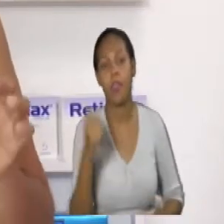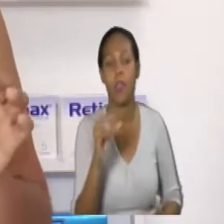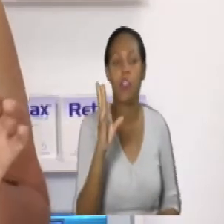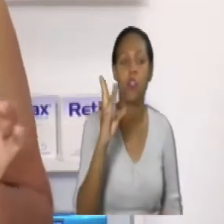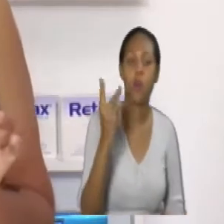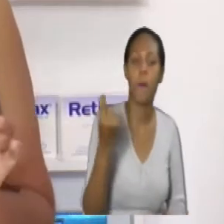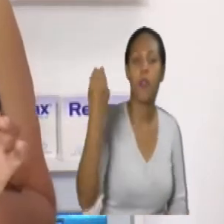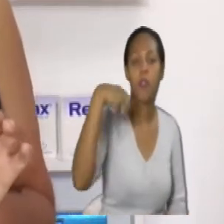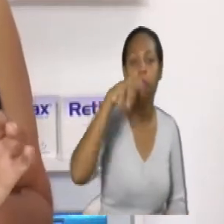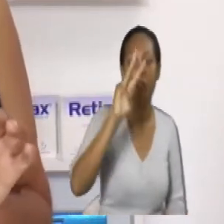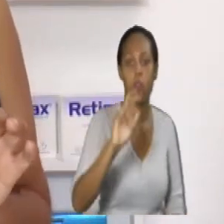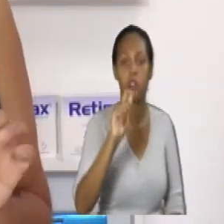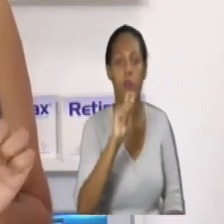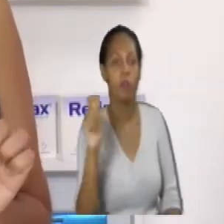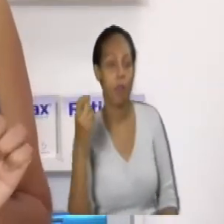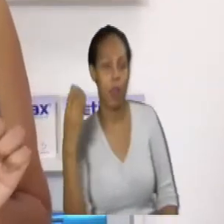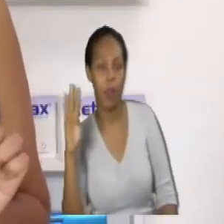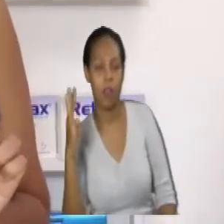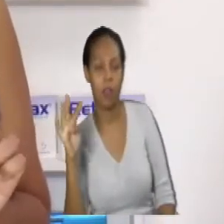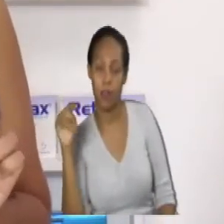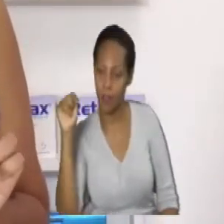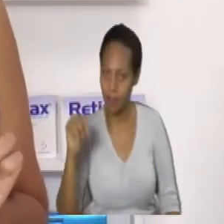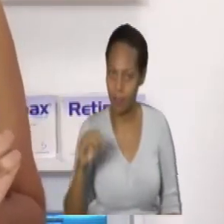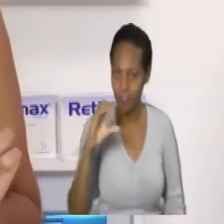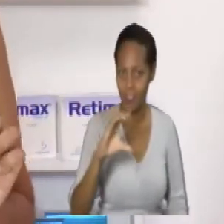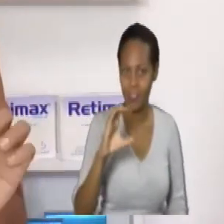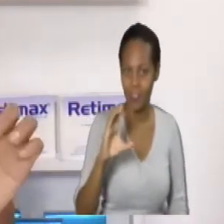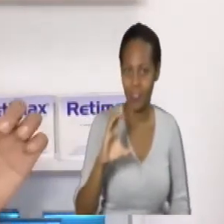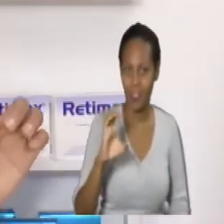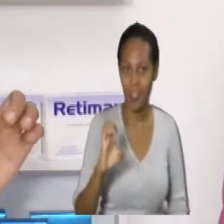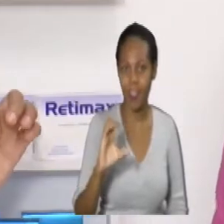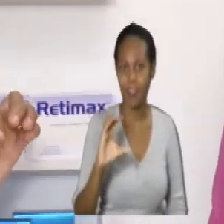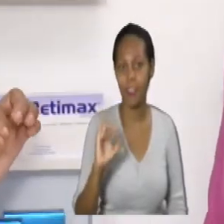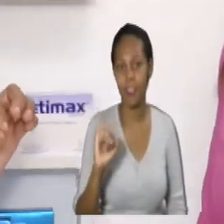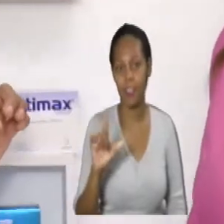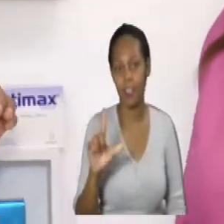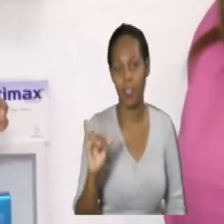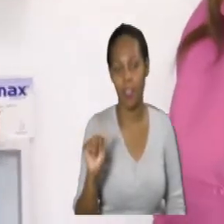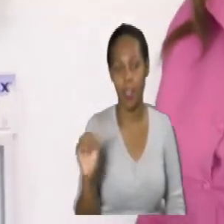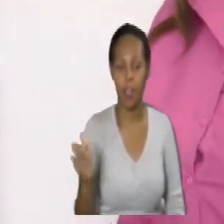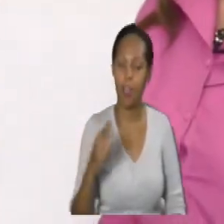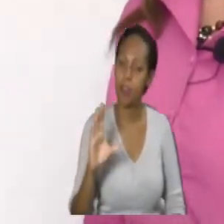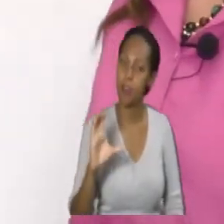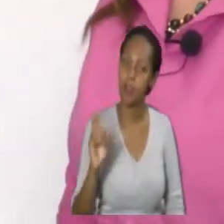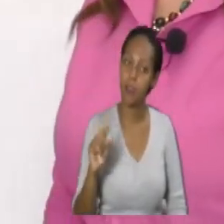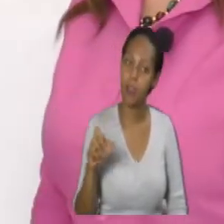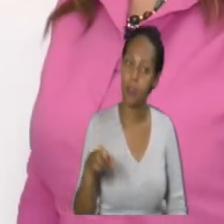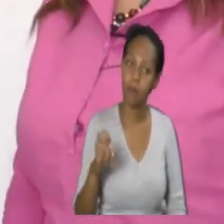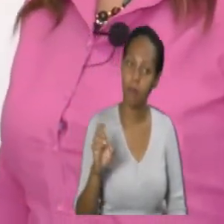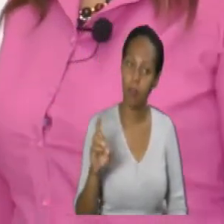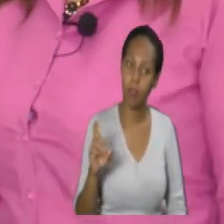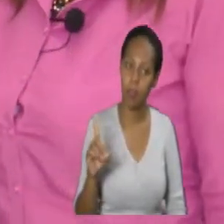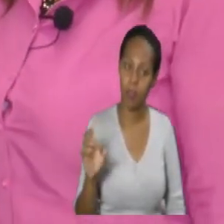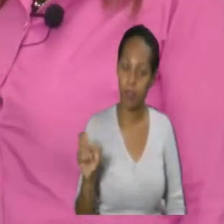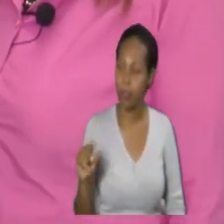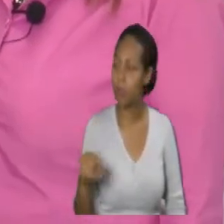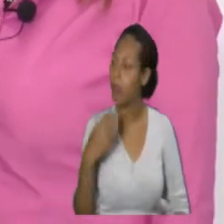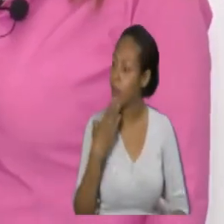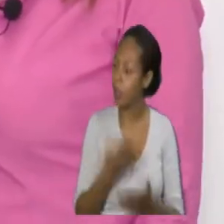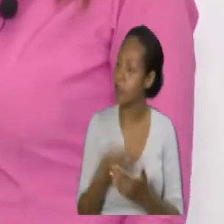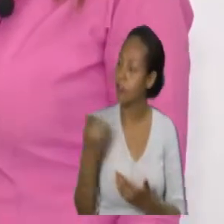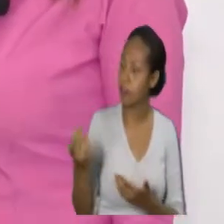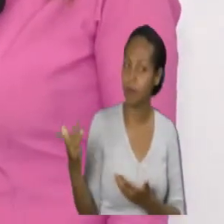1814. Aquí Cecilia Céspedes, tienda dermatológica. Doña Cecilia, muchísimas gracias por acompañarnos en la mañana de hoy.